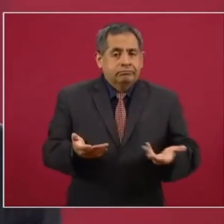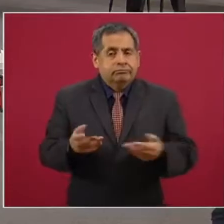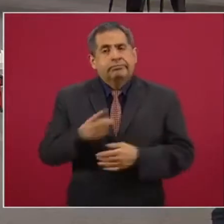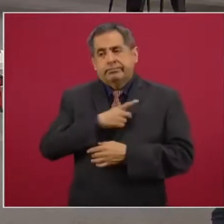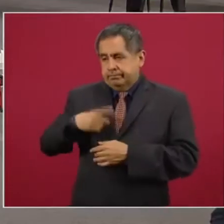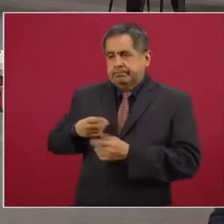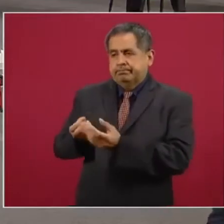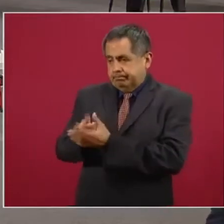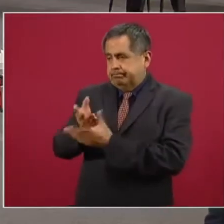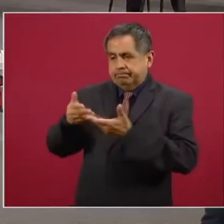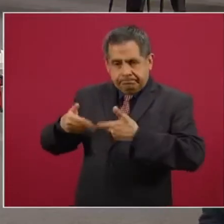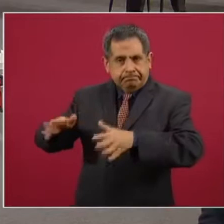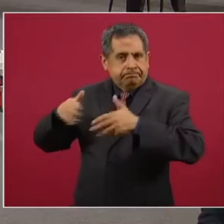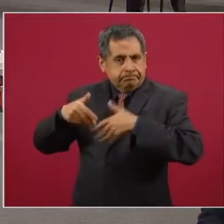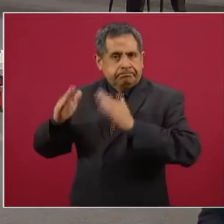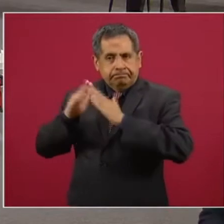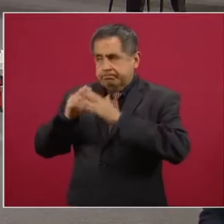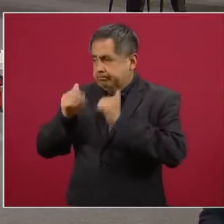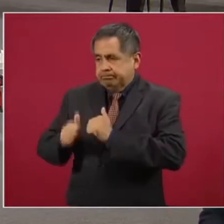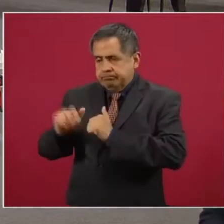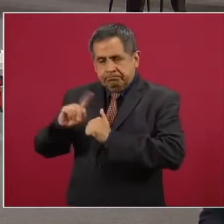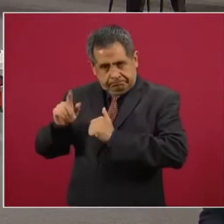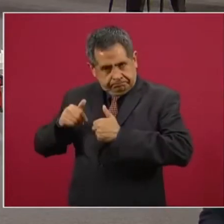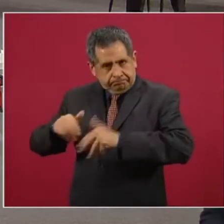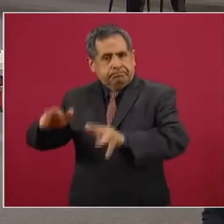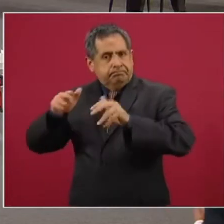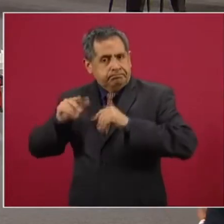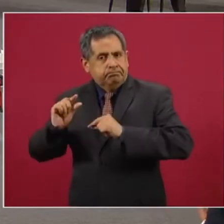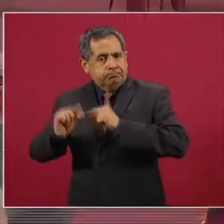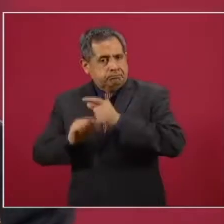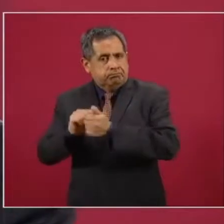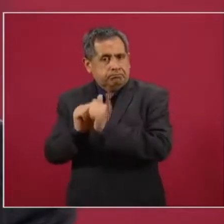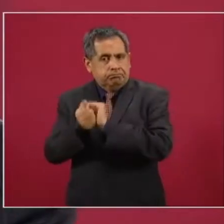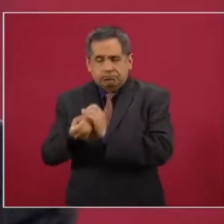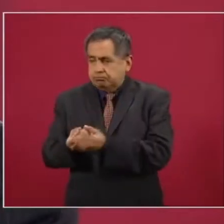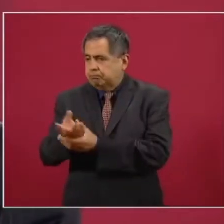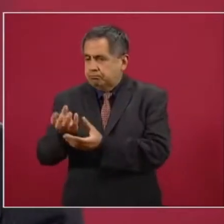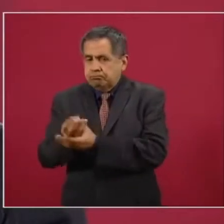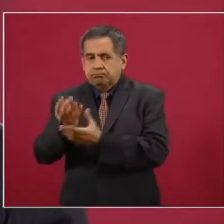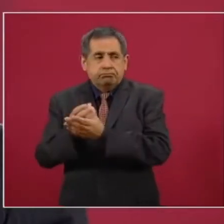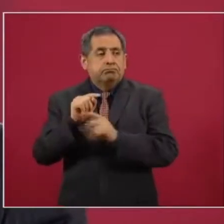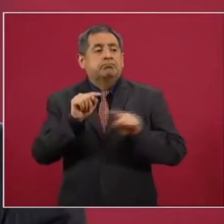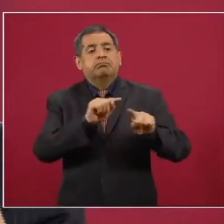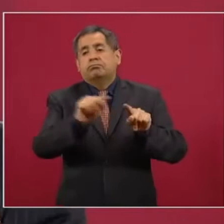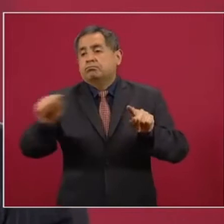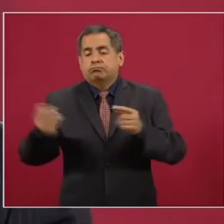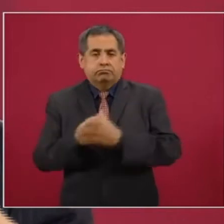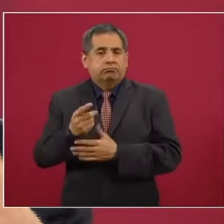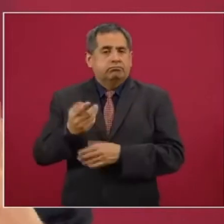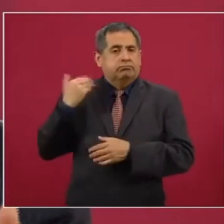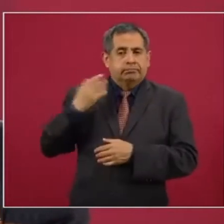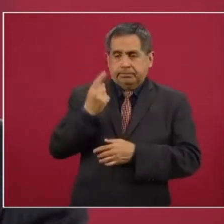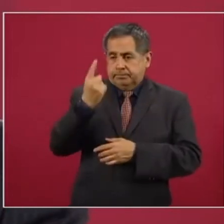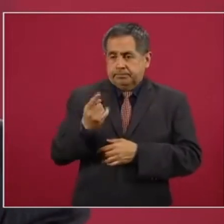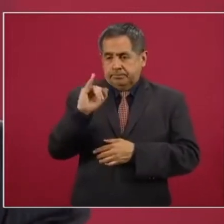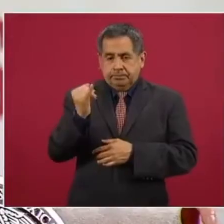esas actividades. Por esa razón, a partir del 1 de junio se estableció el mecanismo por el que de una manera